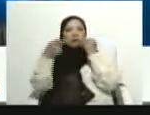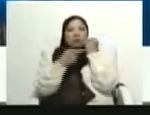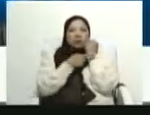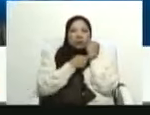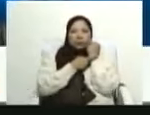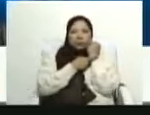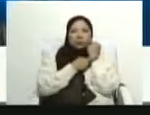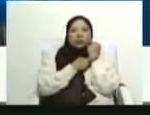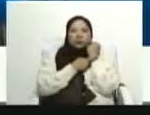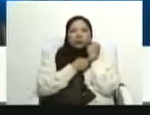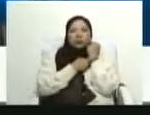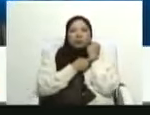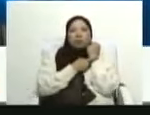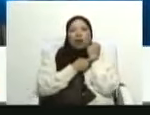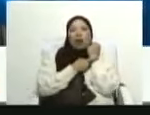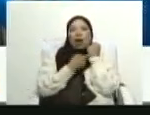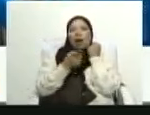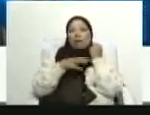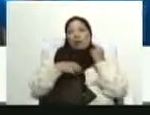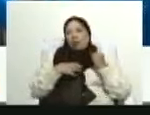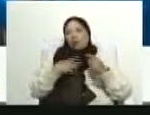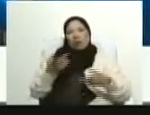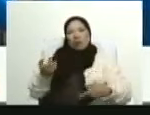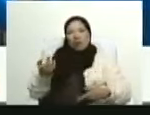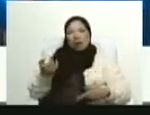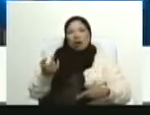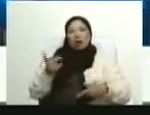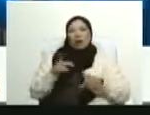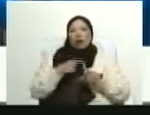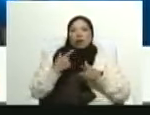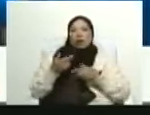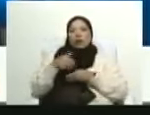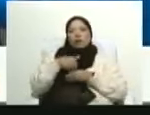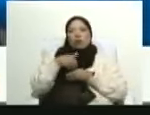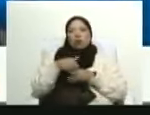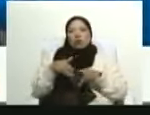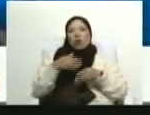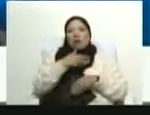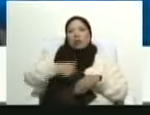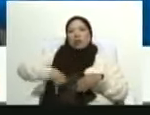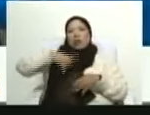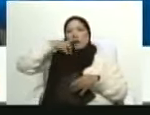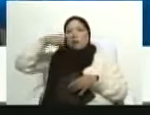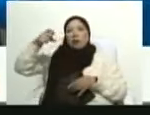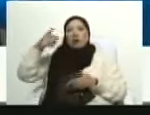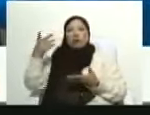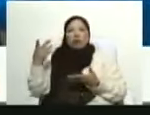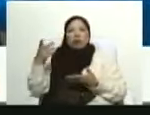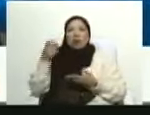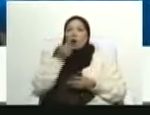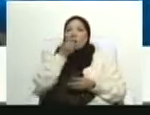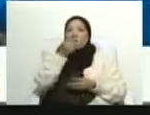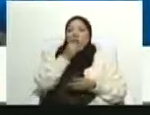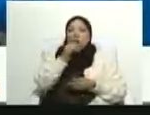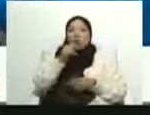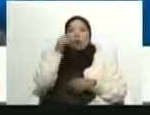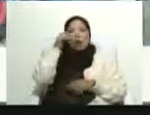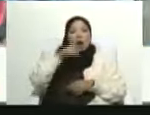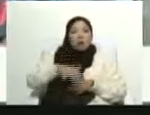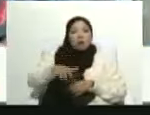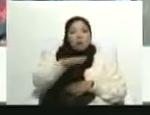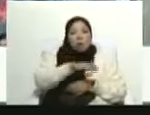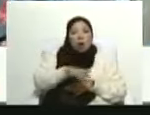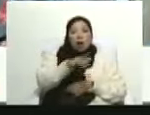gobierno bolivariano, el gobierno democráticamente electo. Así que buenas noticias desde La Haya para el pueblo de Venezuela.